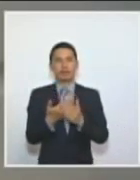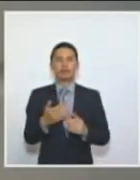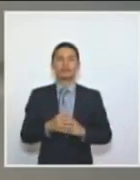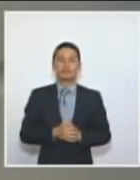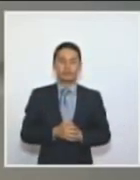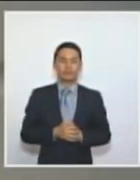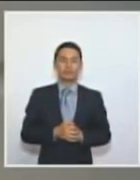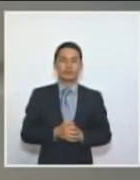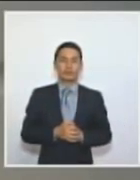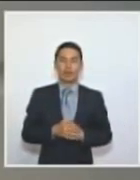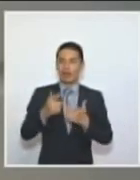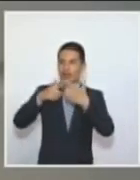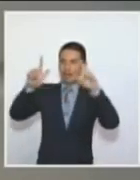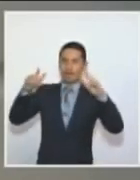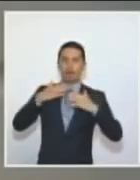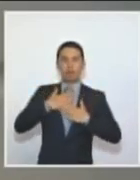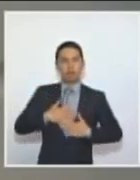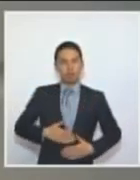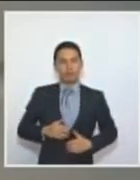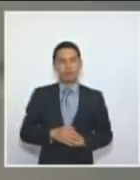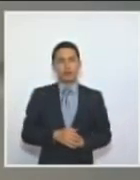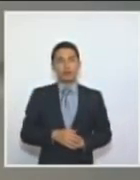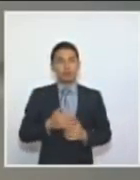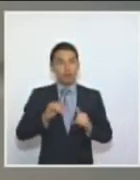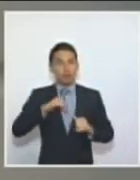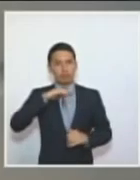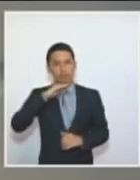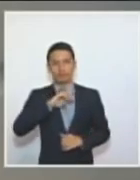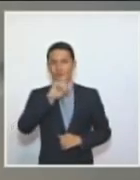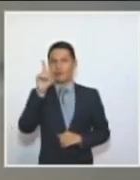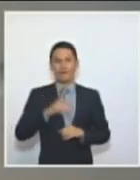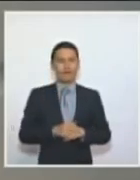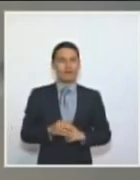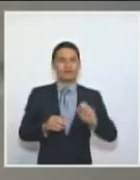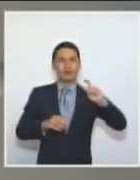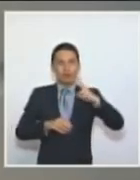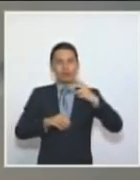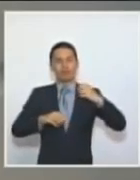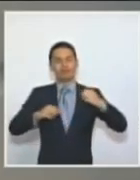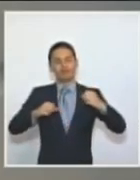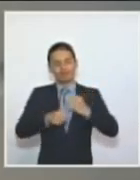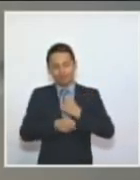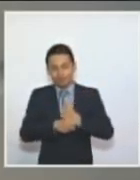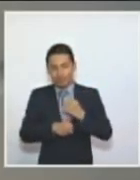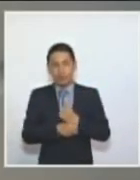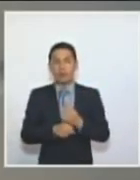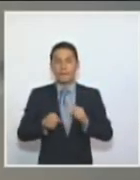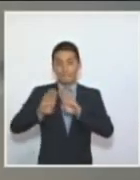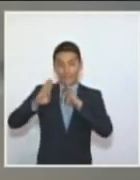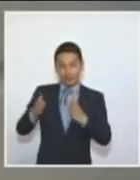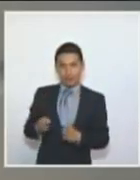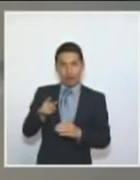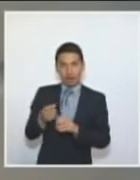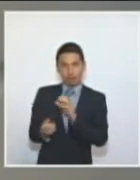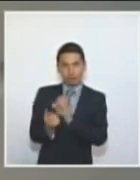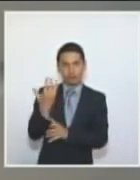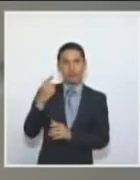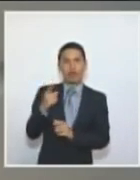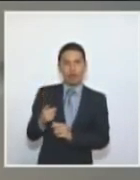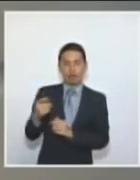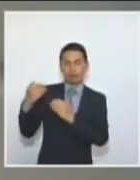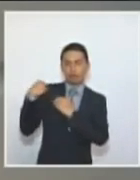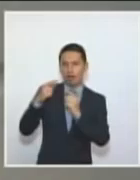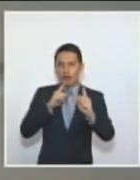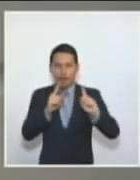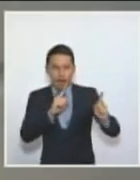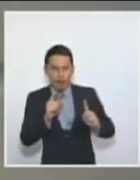suficiente, y por eso empezamos la segunda tarea en la instalación de la mesa para iniciar el diálogo constructivo a superar